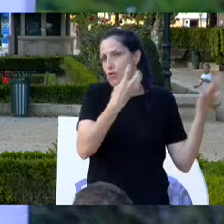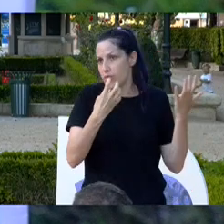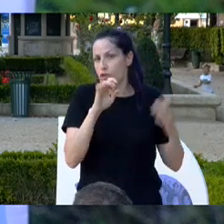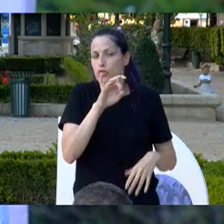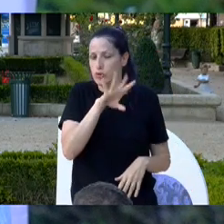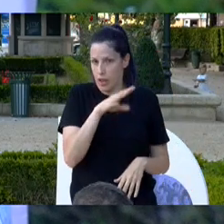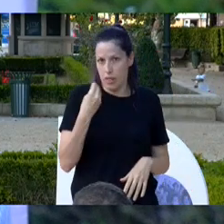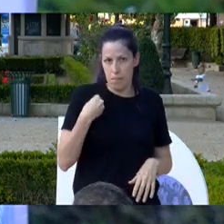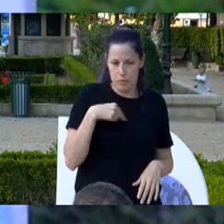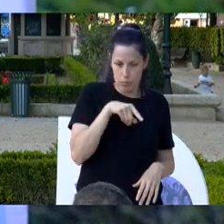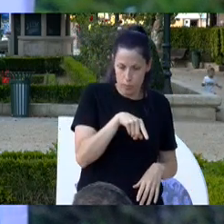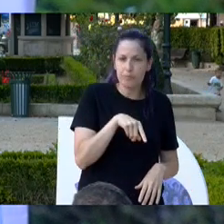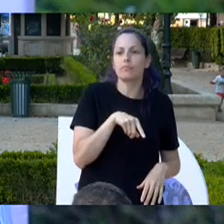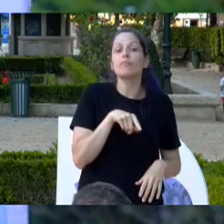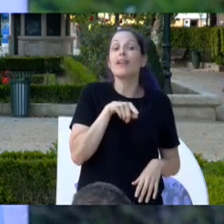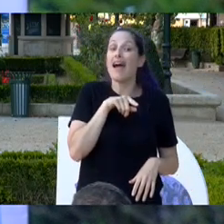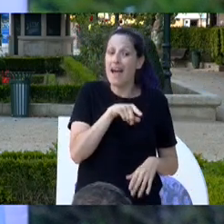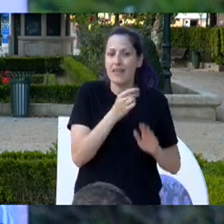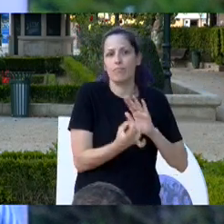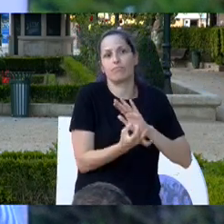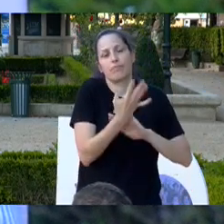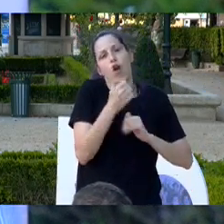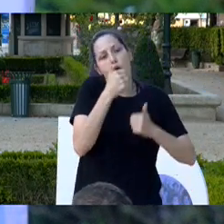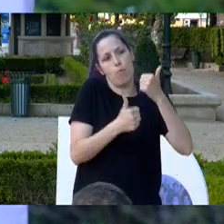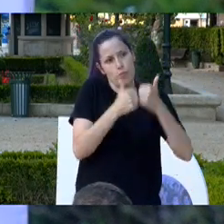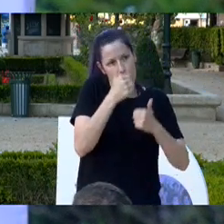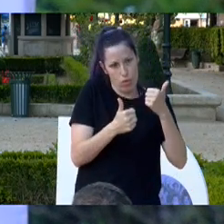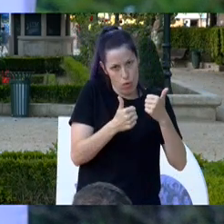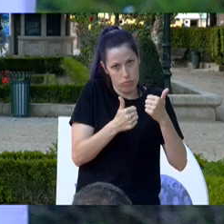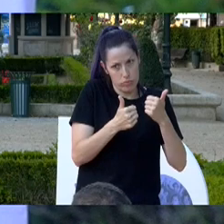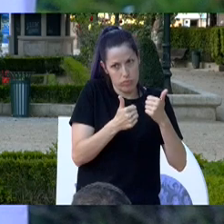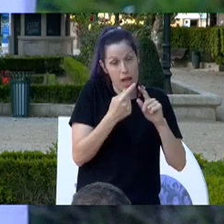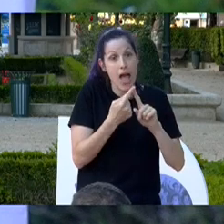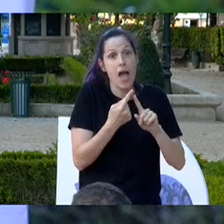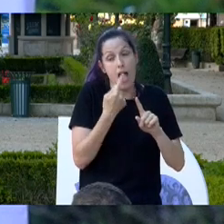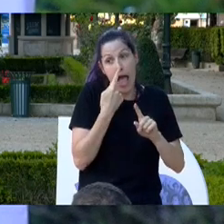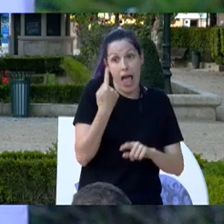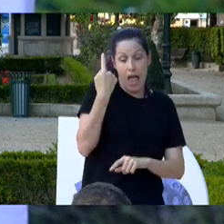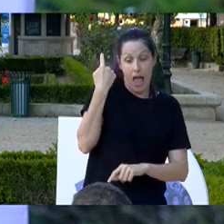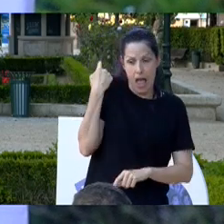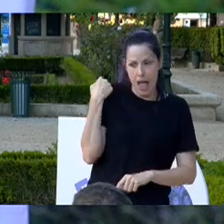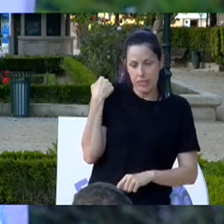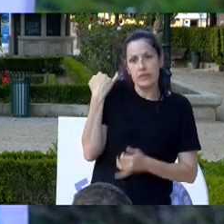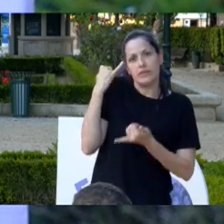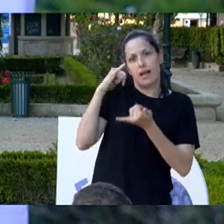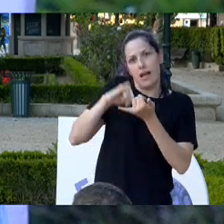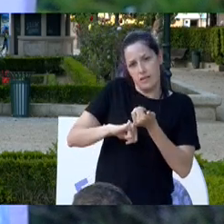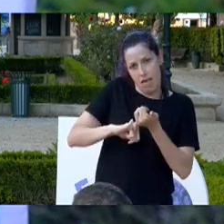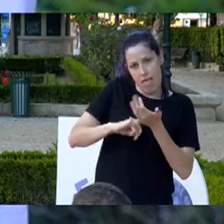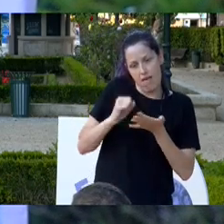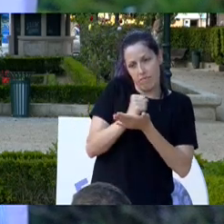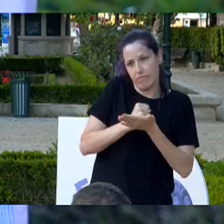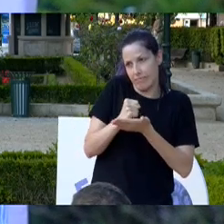sale un concurso de oposicións. ¿Qué ocurre? Que o ano anterior casara co boticario, co seu